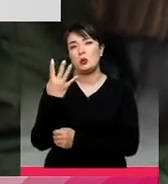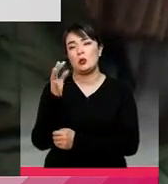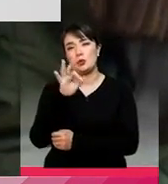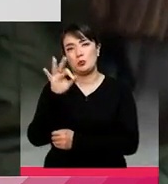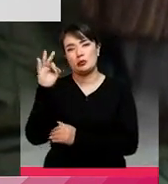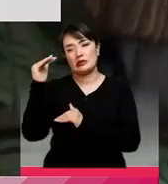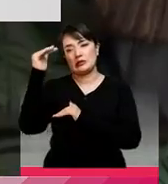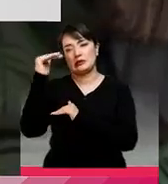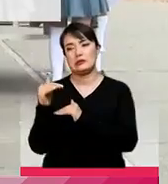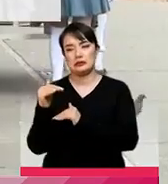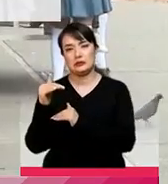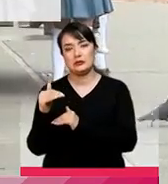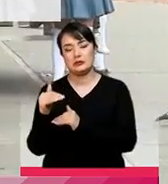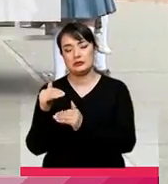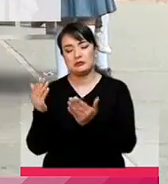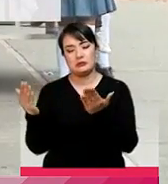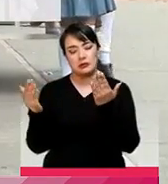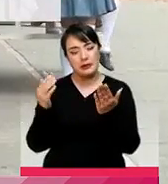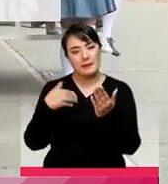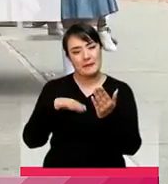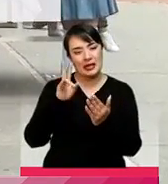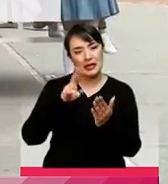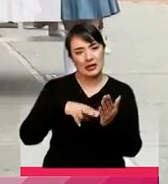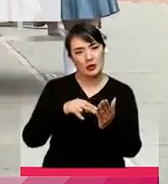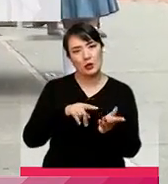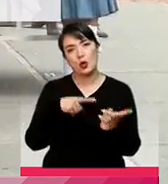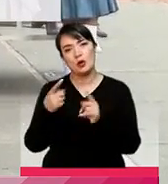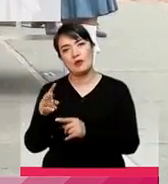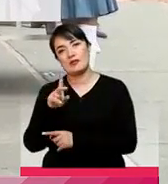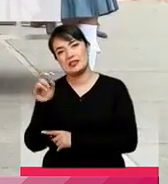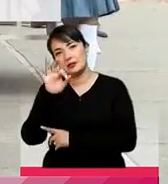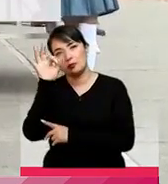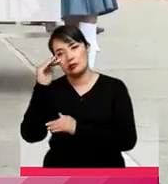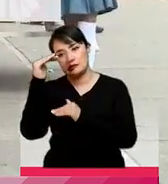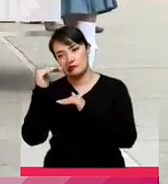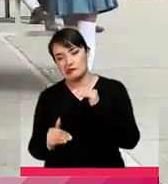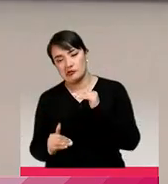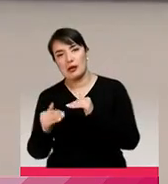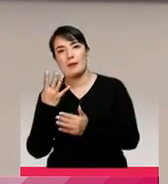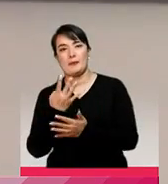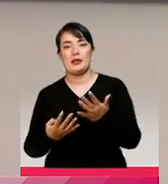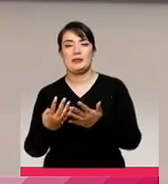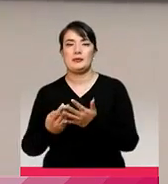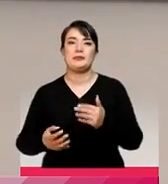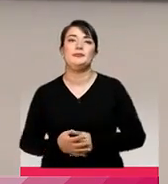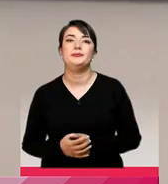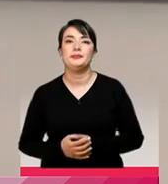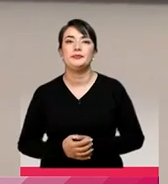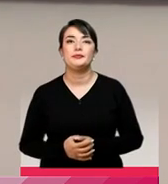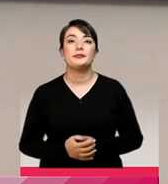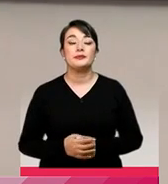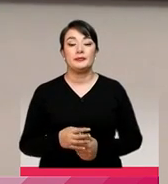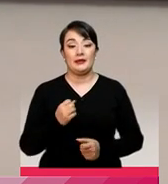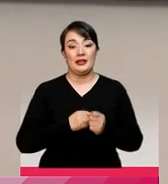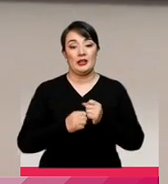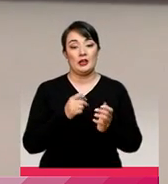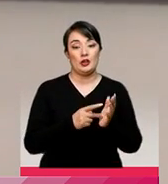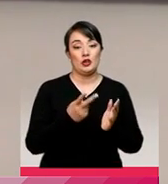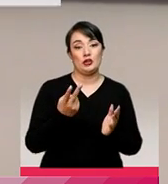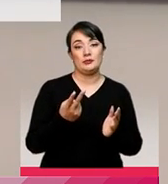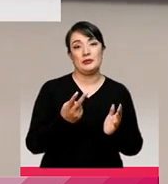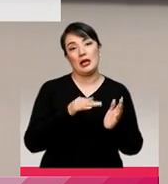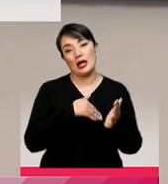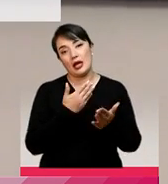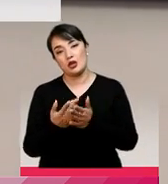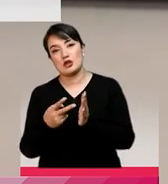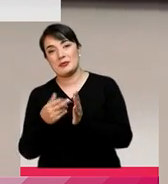menos en lectura y 26% menos de puntaje en matemáticas. Entre el año 2000 y el año 2016,